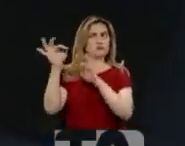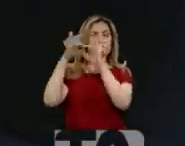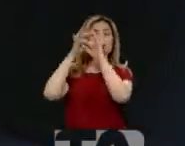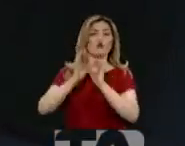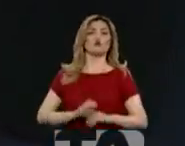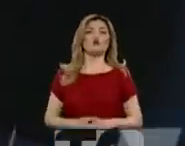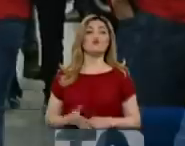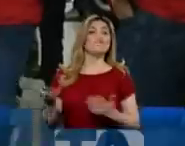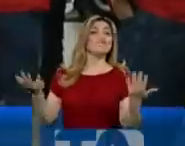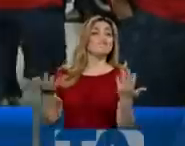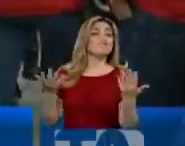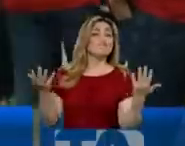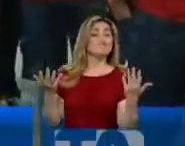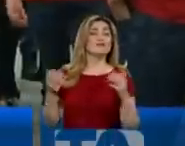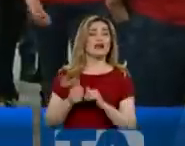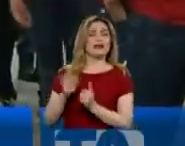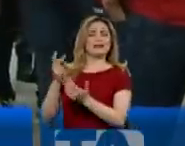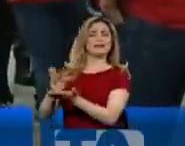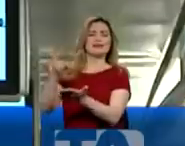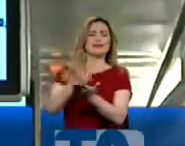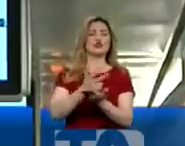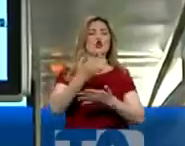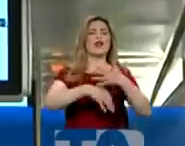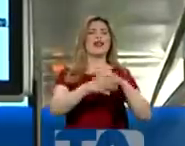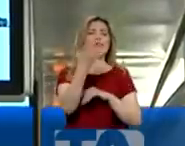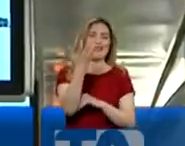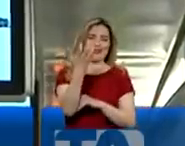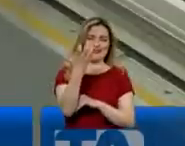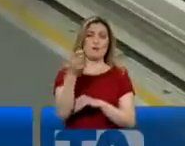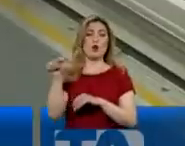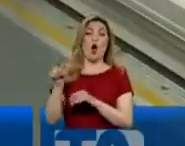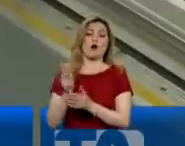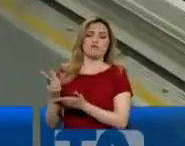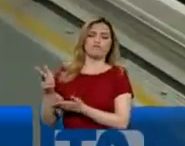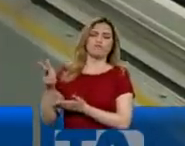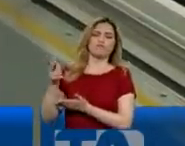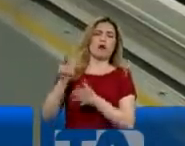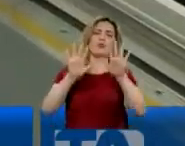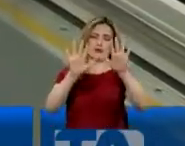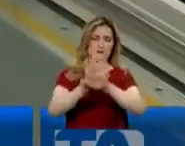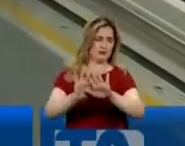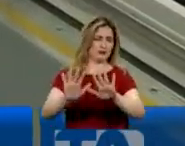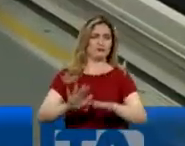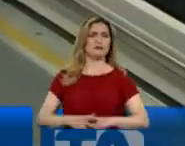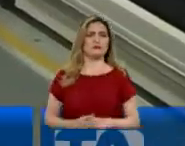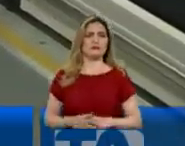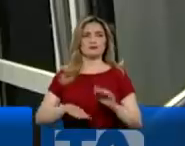este recorrido en 10 de 15 estaciones como parte de la fase de pruebas es un hecho histórico